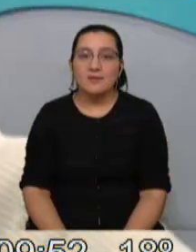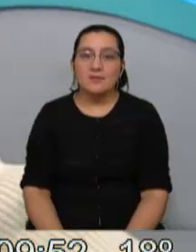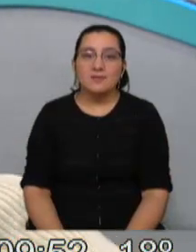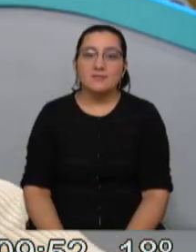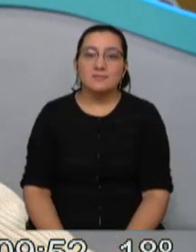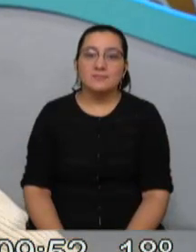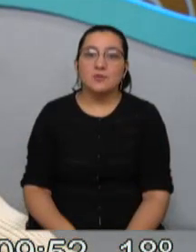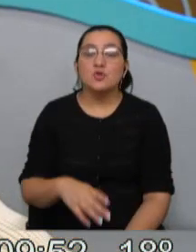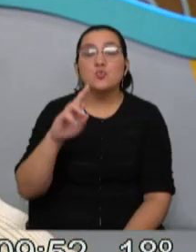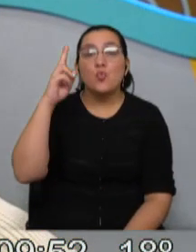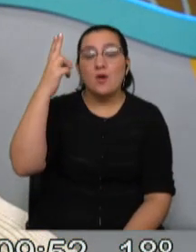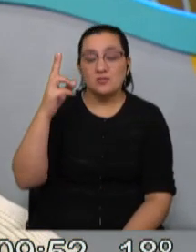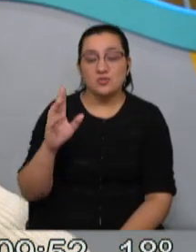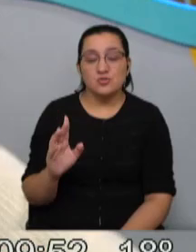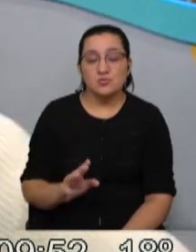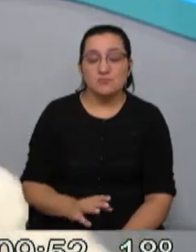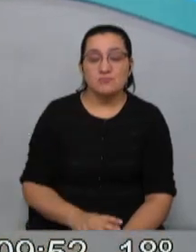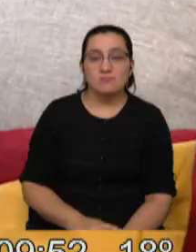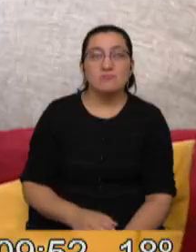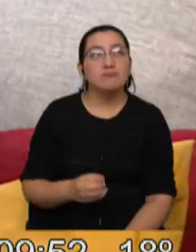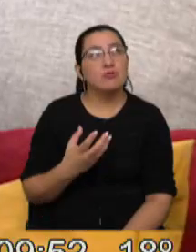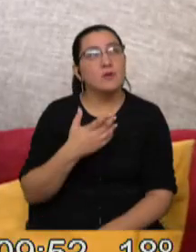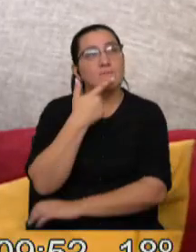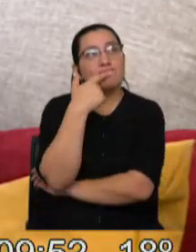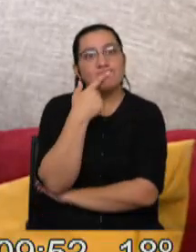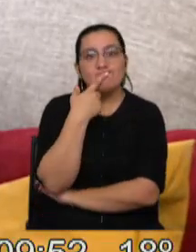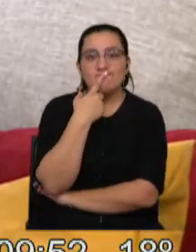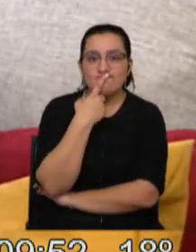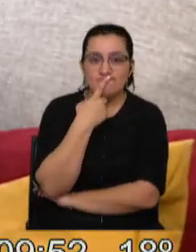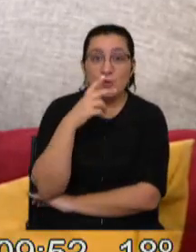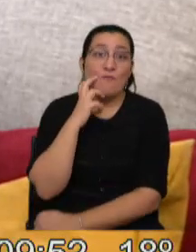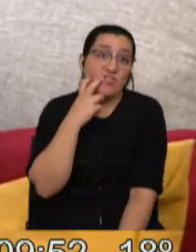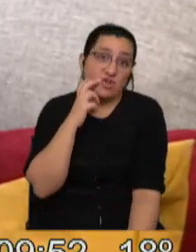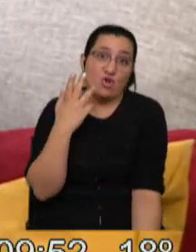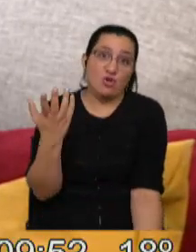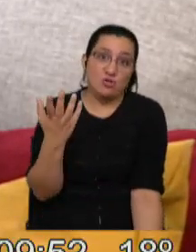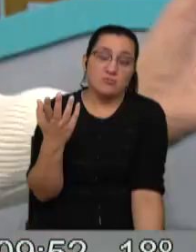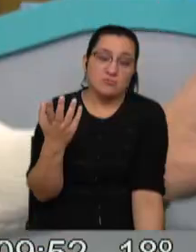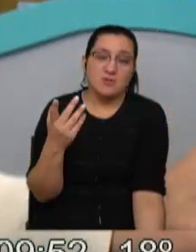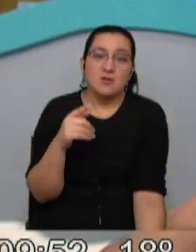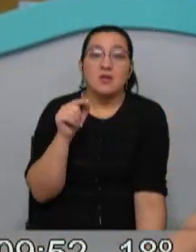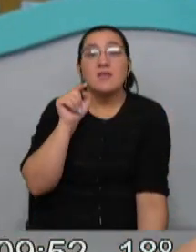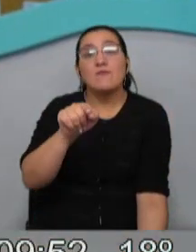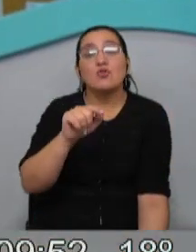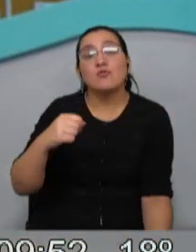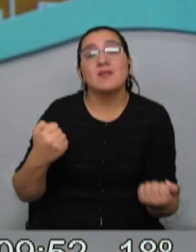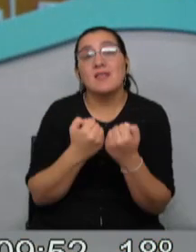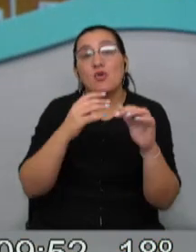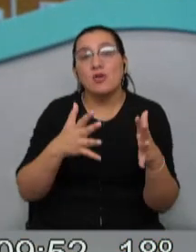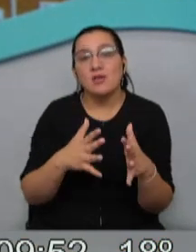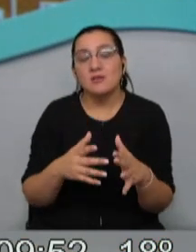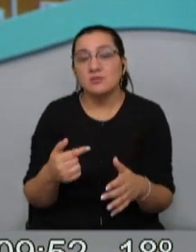¿Con qué brindan los uruguayos primero? ¿Con qué brindan los uruguayos? Los uruguayos. Ah, con vino. Está. ¿Con qué brinda el Russo Siaviaga? Con